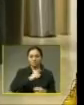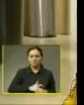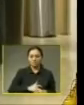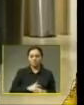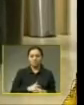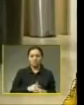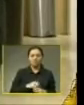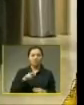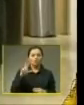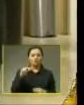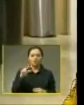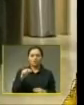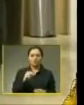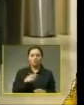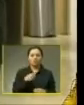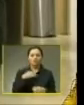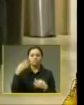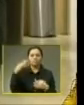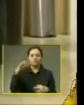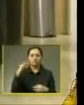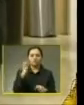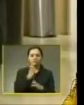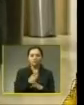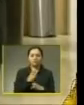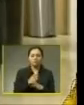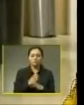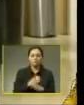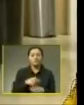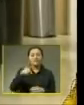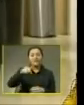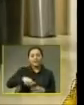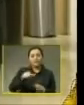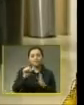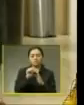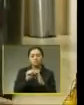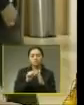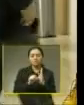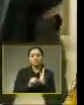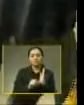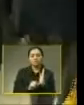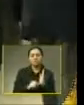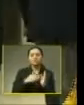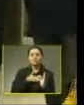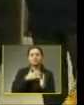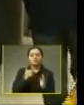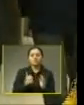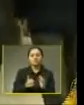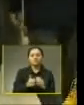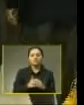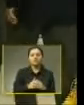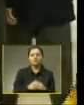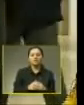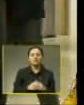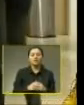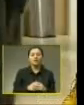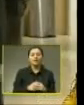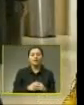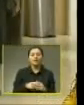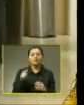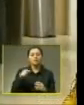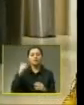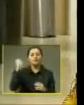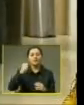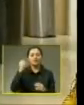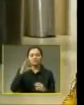los políticos de turno. Estos artículos se pretenden insertar en el capítulo de los derechos